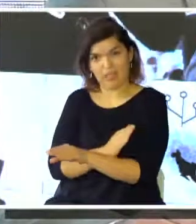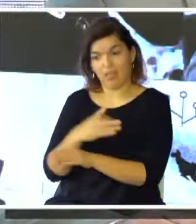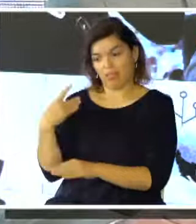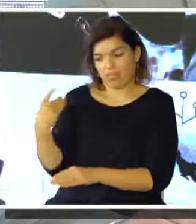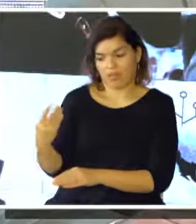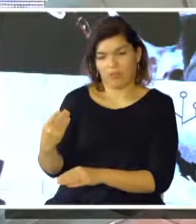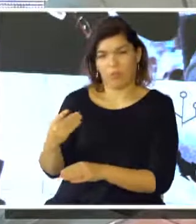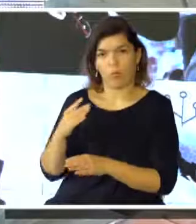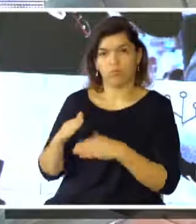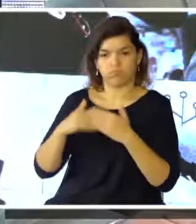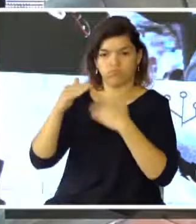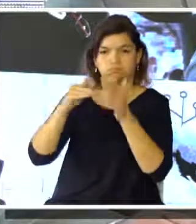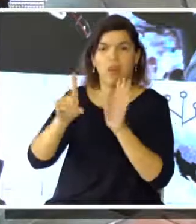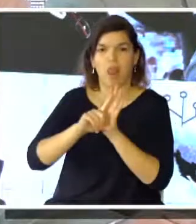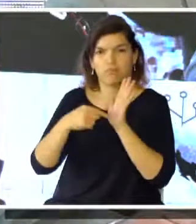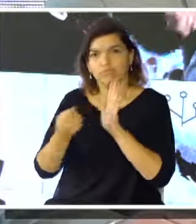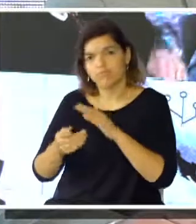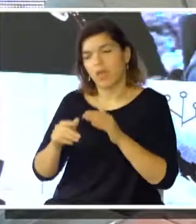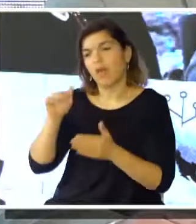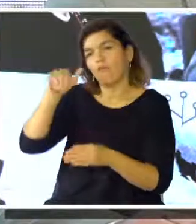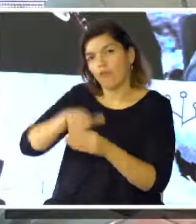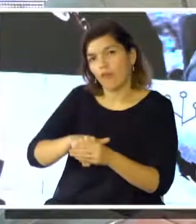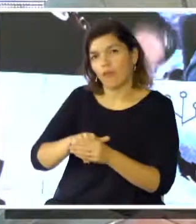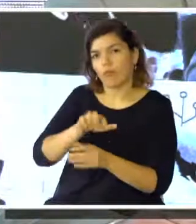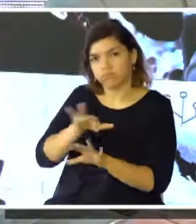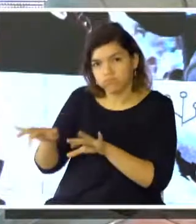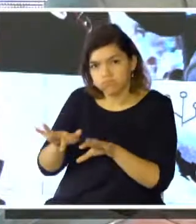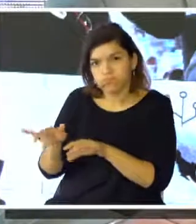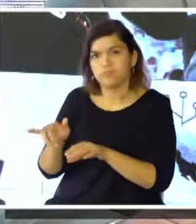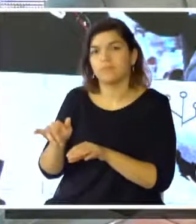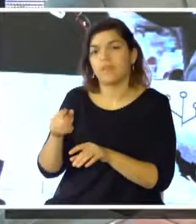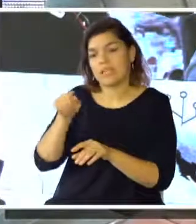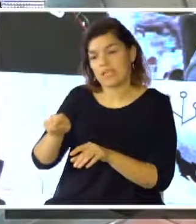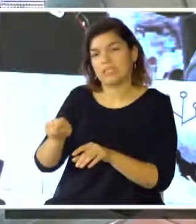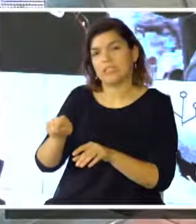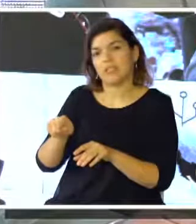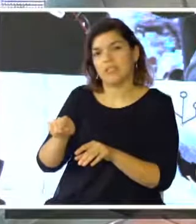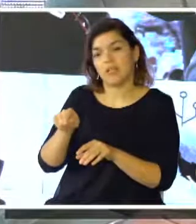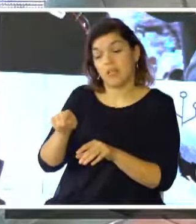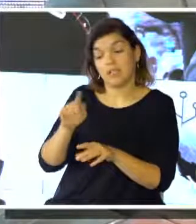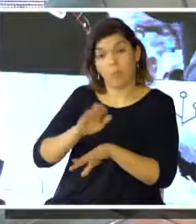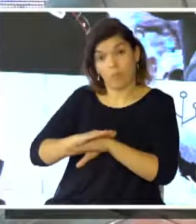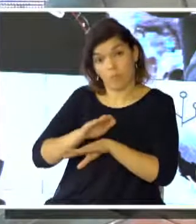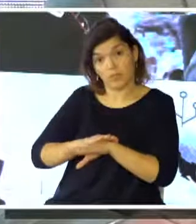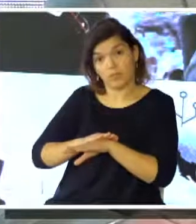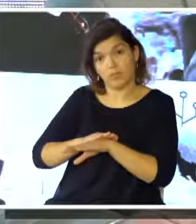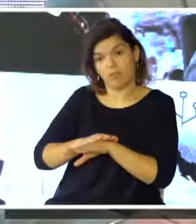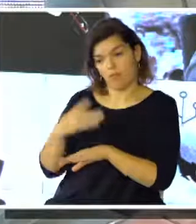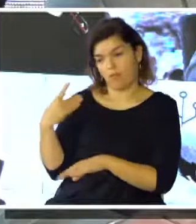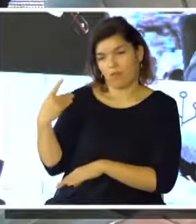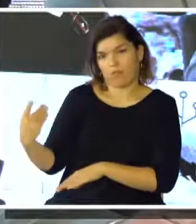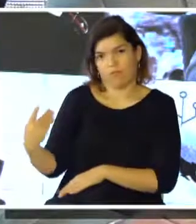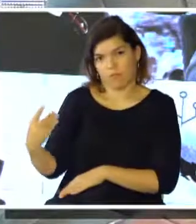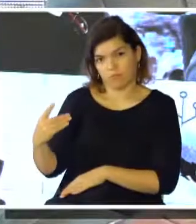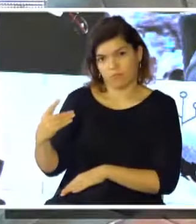de la legislatura implementamos el voto electrónico todo en ese momento el jefe del